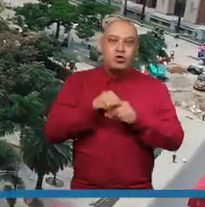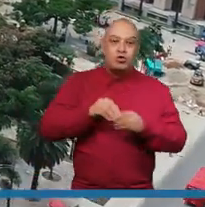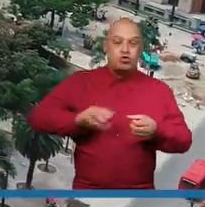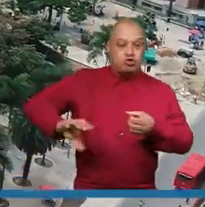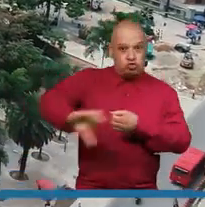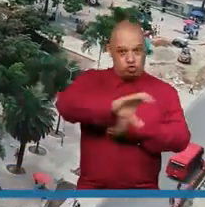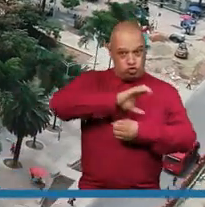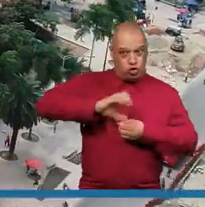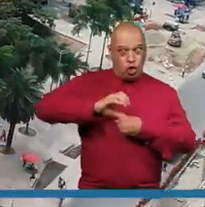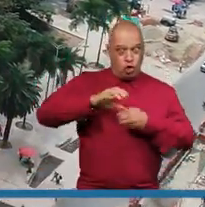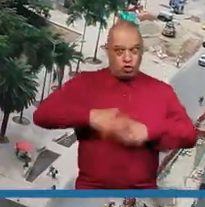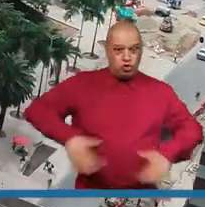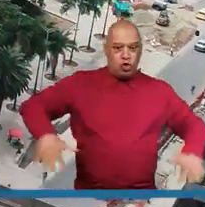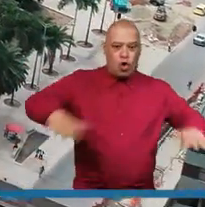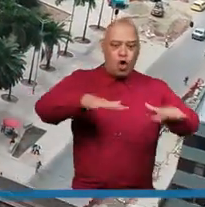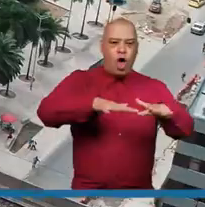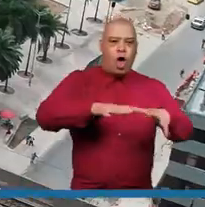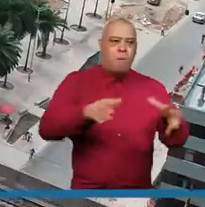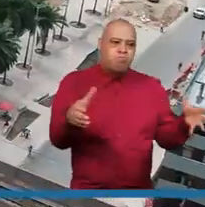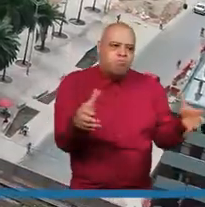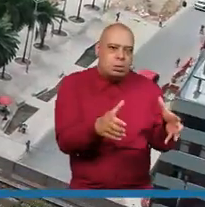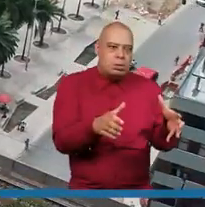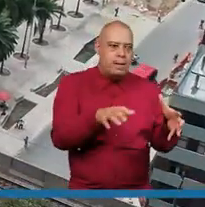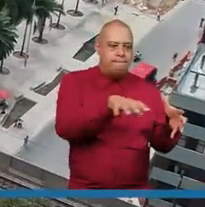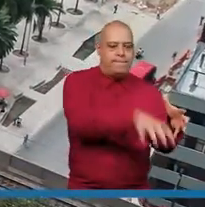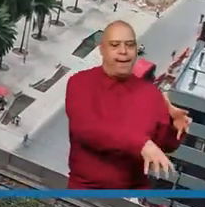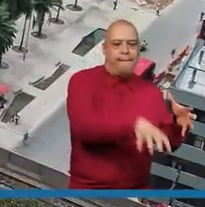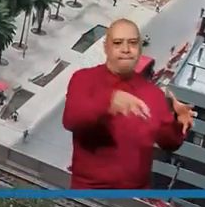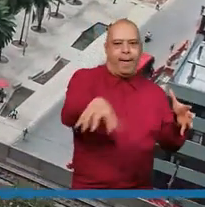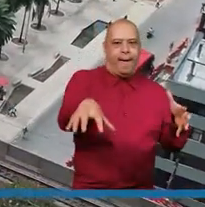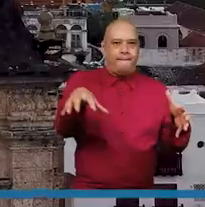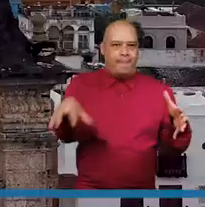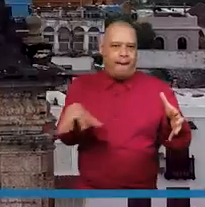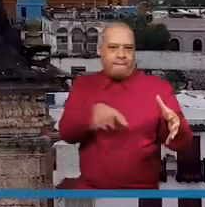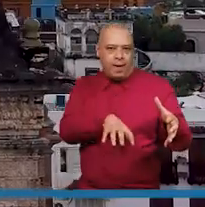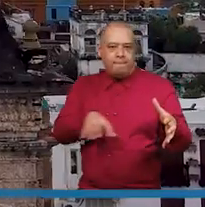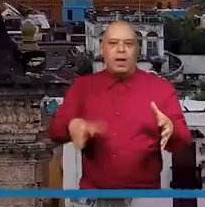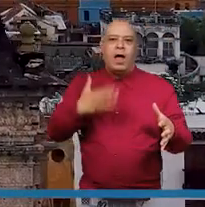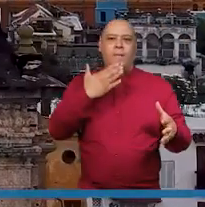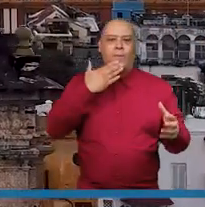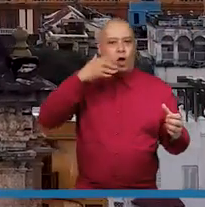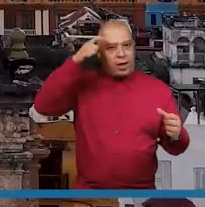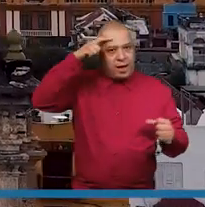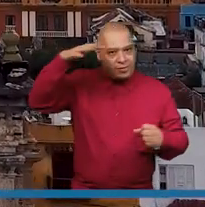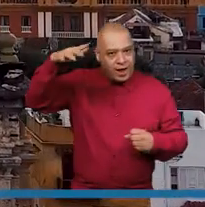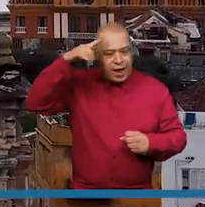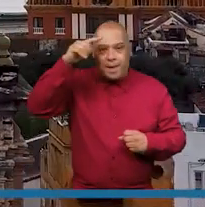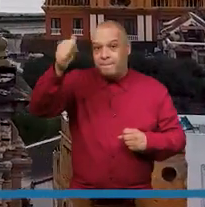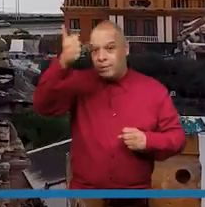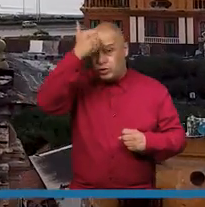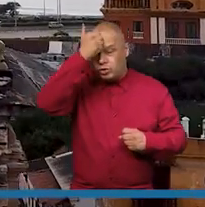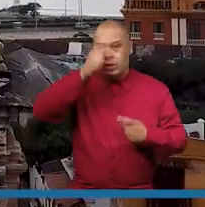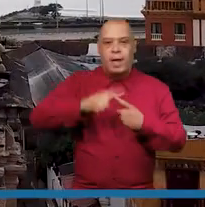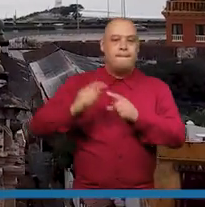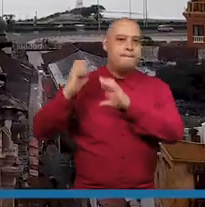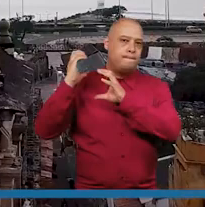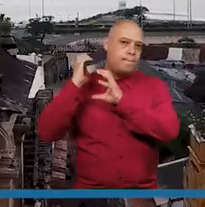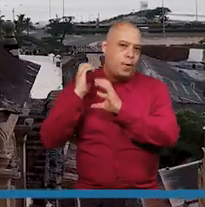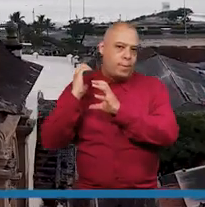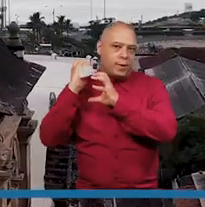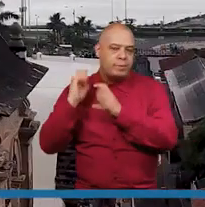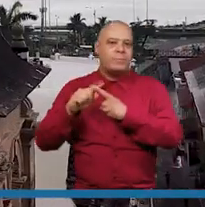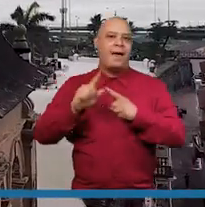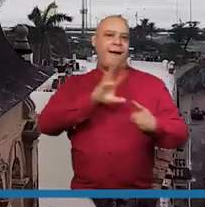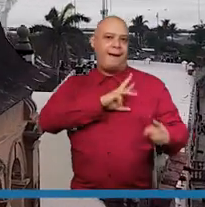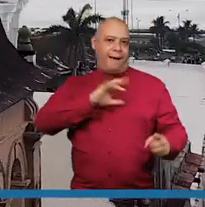centros urbanos artificiales anclados en diferentes territorios, Cartagena como epicentro, en Popayán